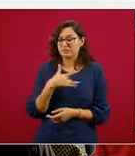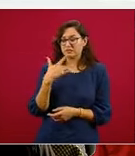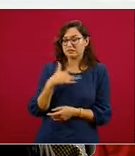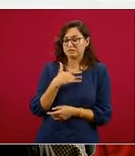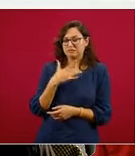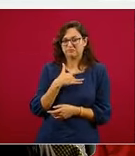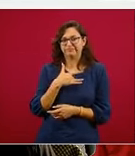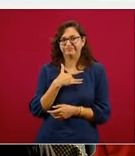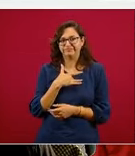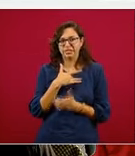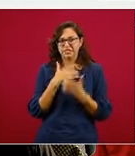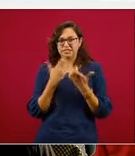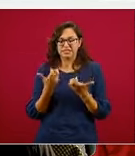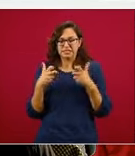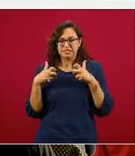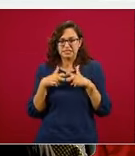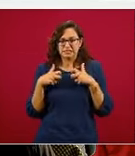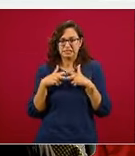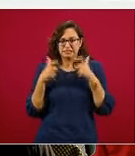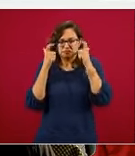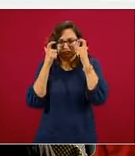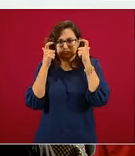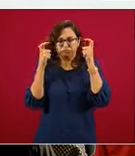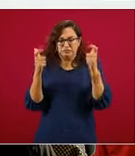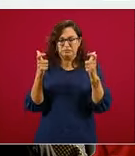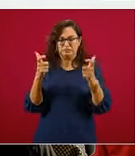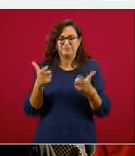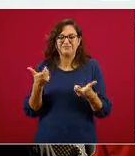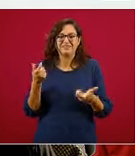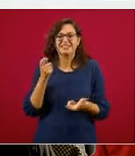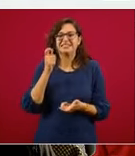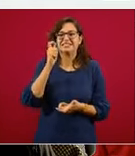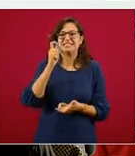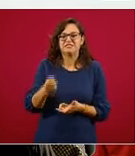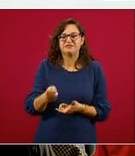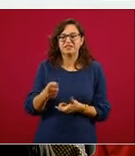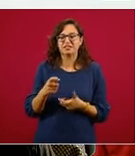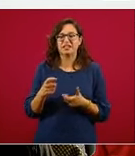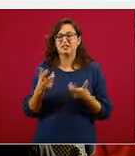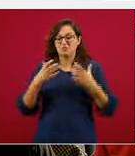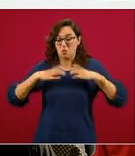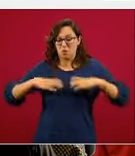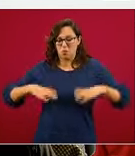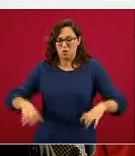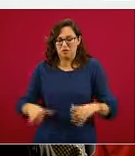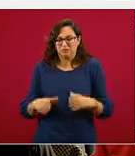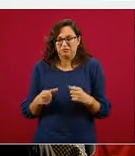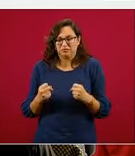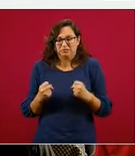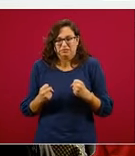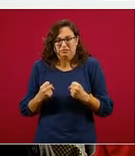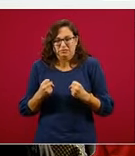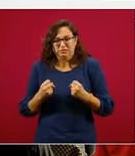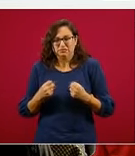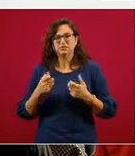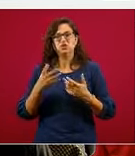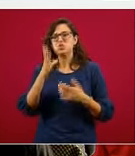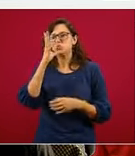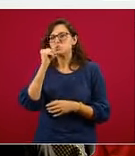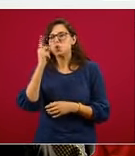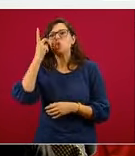ansiedad. Muchos de ellos son síntomas somáticos, es decir, el tensar los músculos, el que cambie el ciclo de